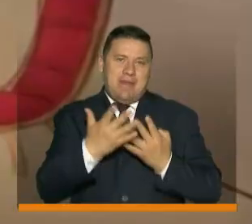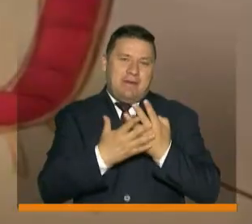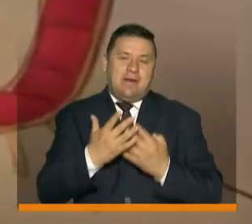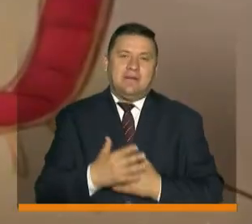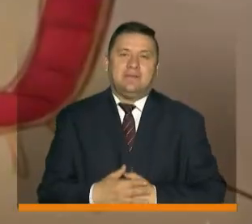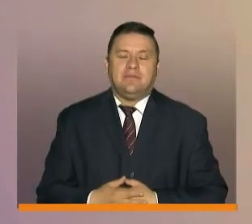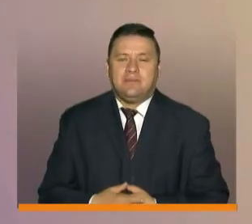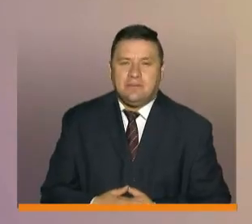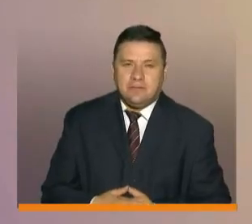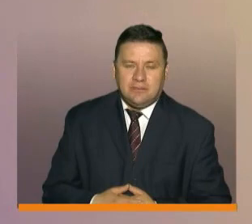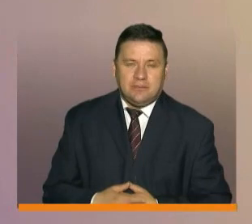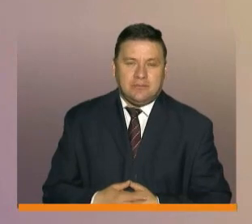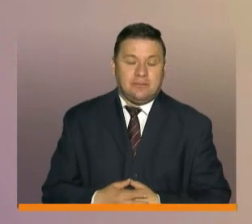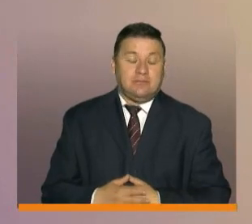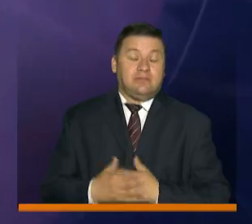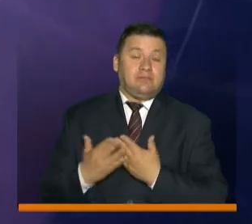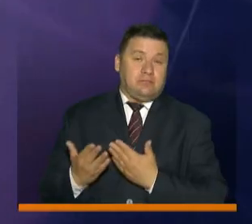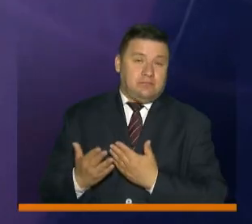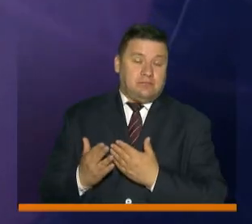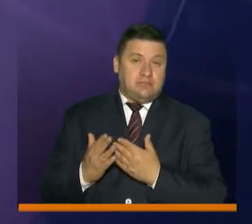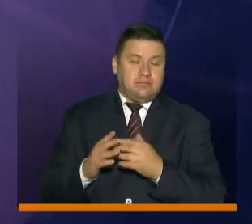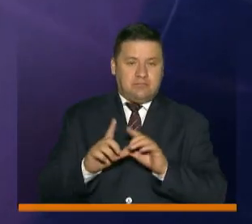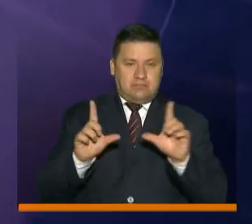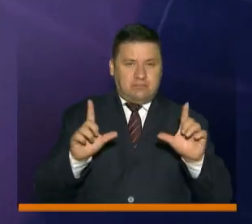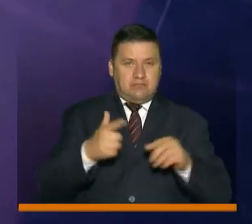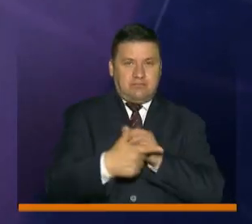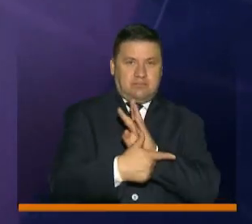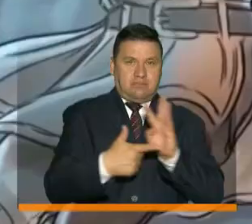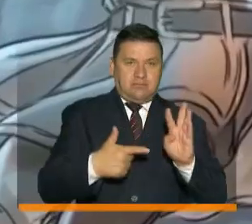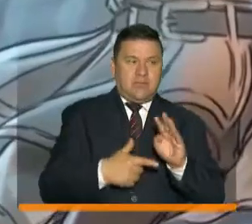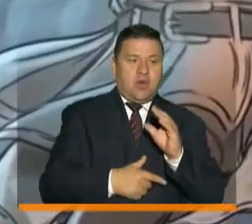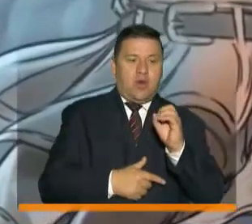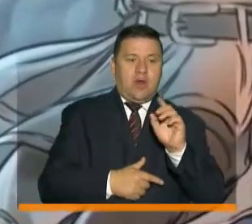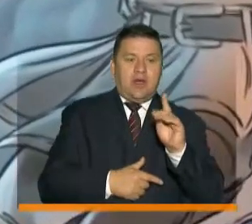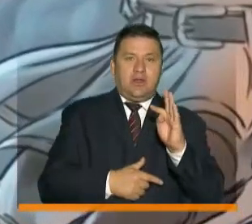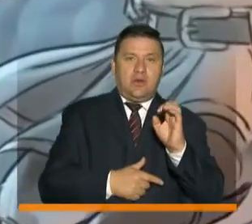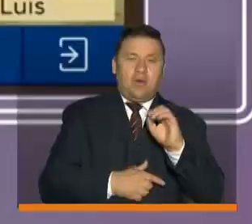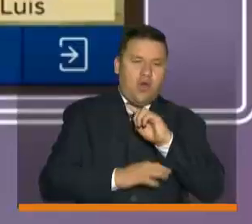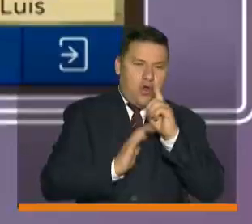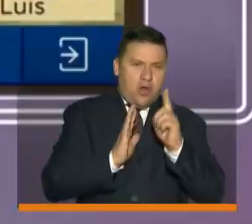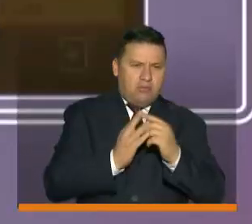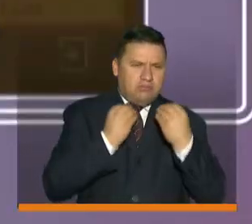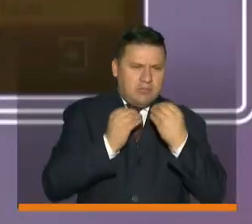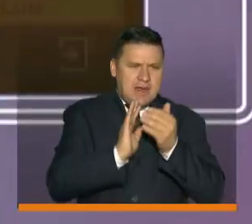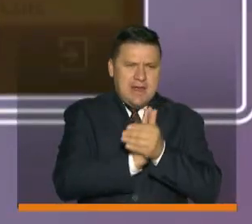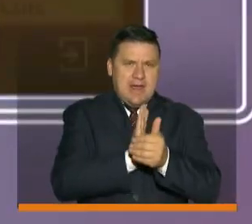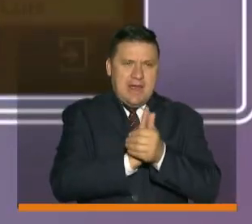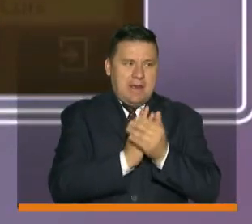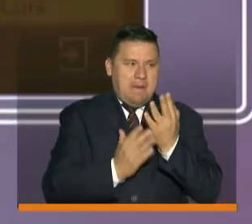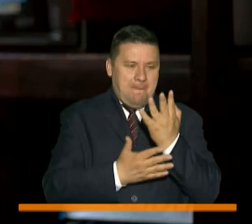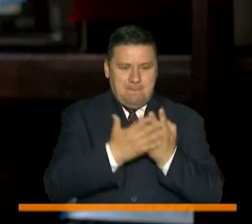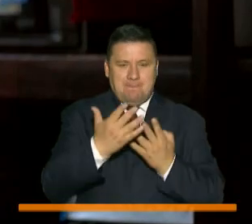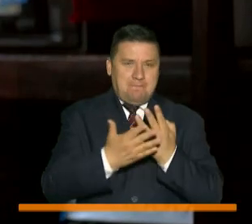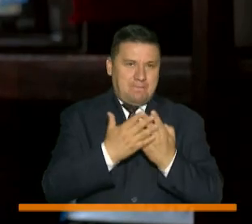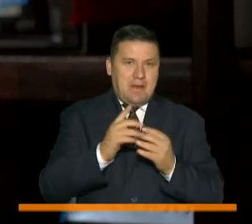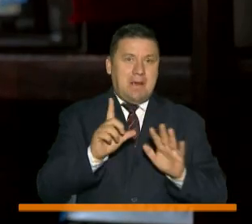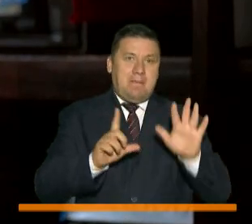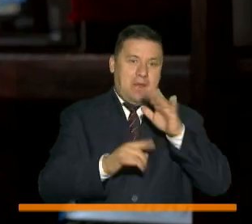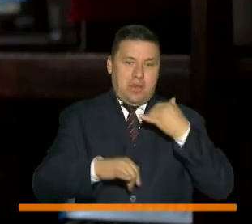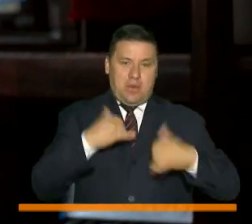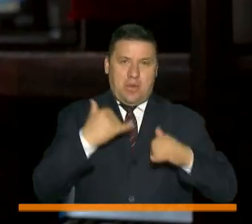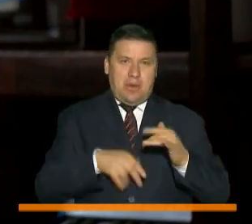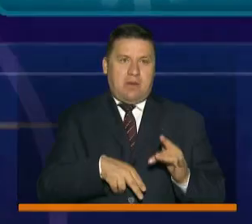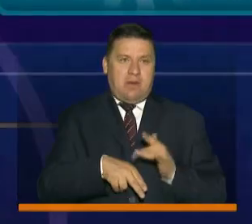matemáticas. Por su parte, la aplicación Oráculo Matemágico integra el entrenamiento de habilidades matemáticas con un videojuego